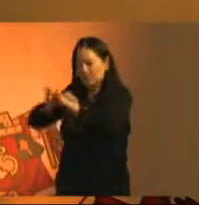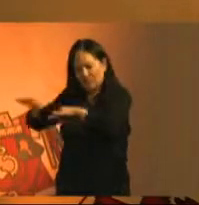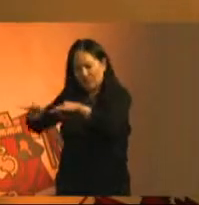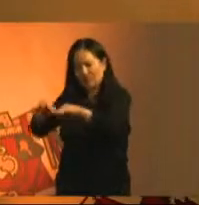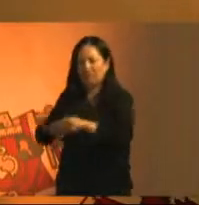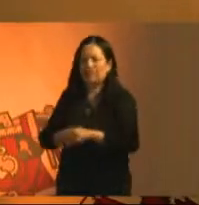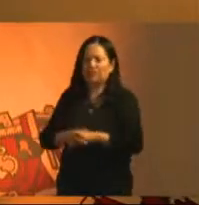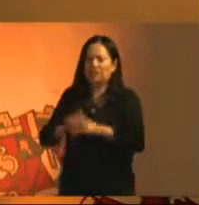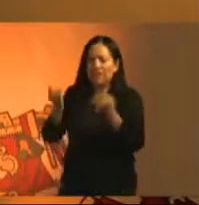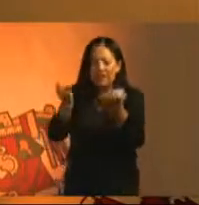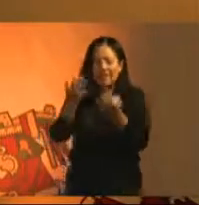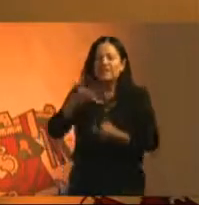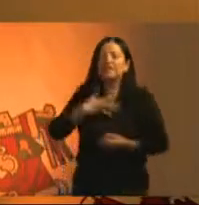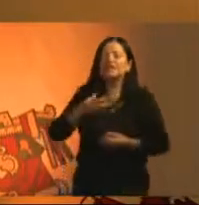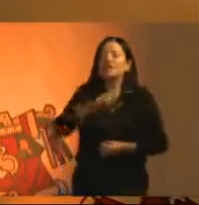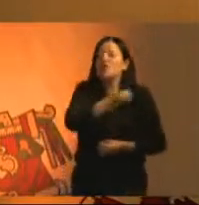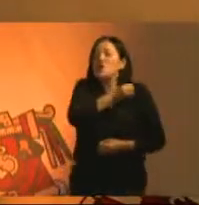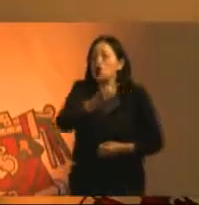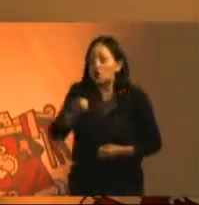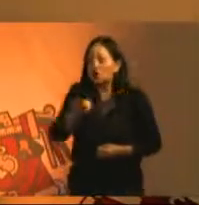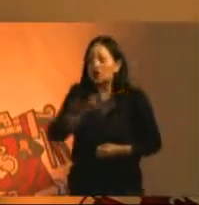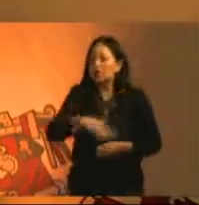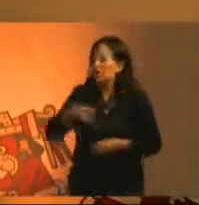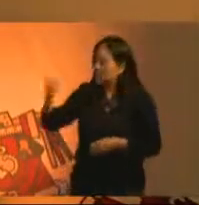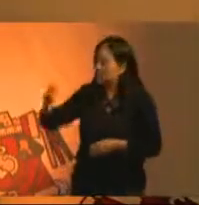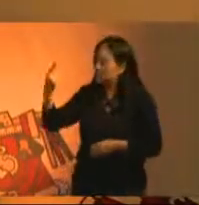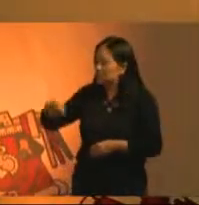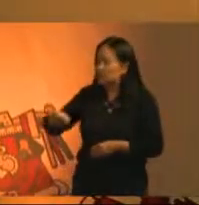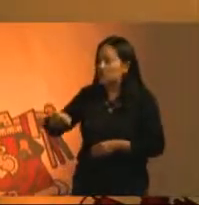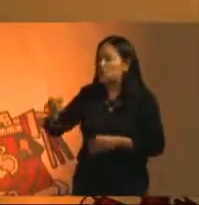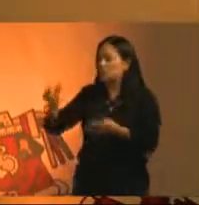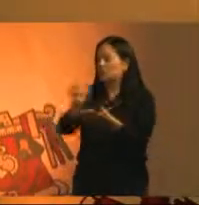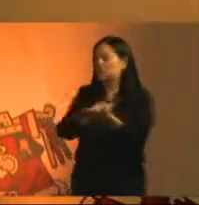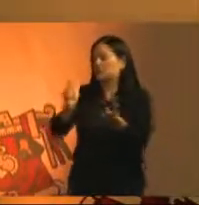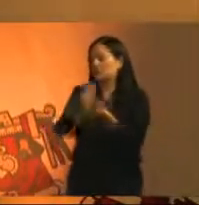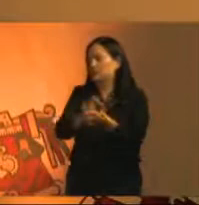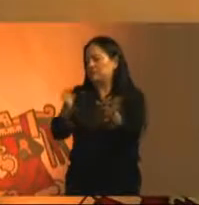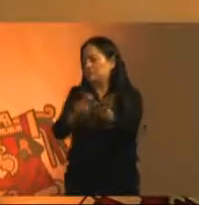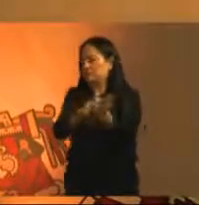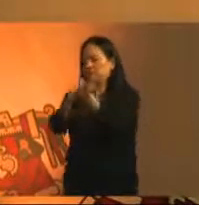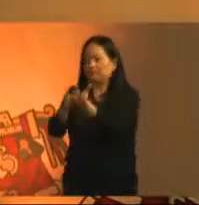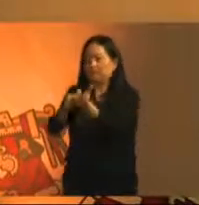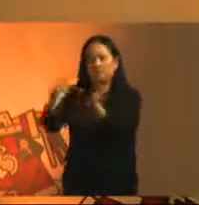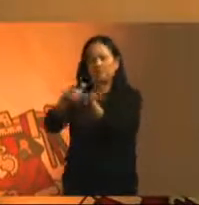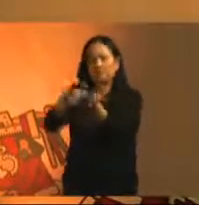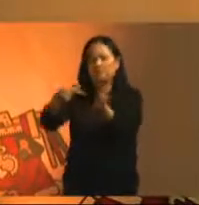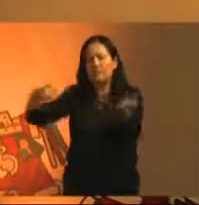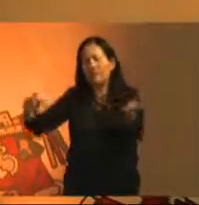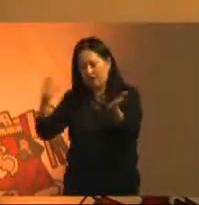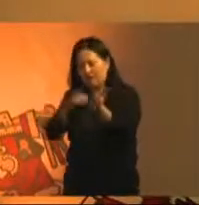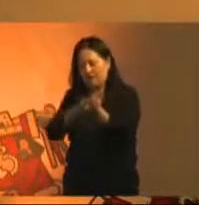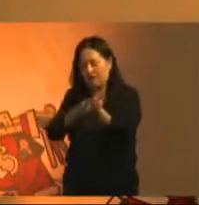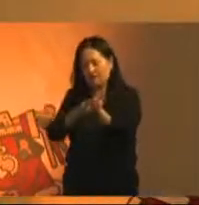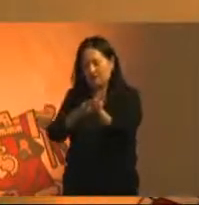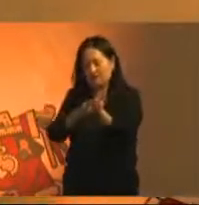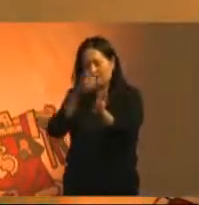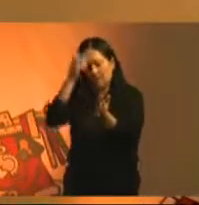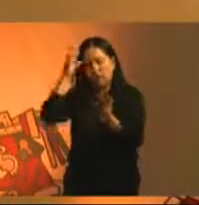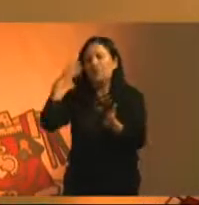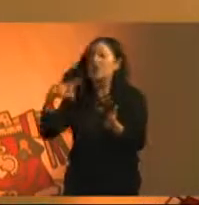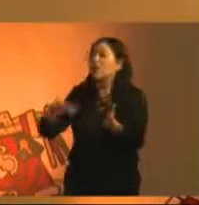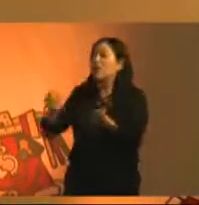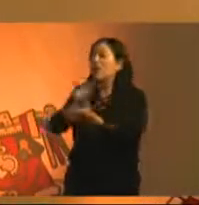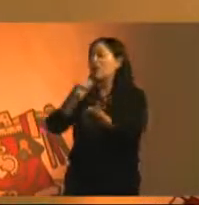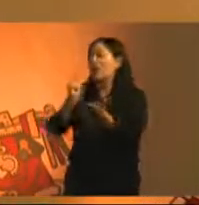tenían que organizarse e imponerle a la patronal los derechos que la constitución supuestamente garantiza no garantiza más bien